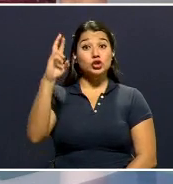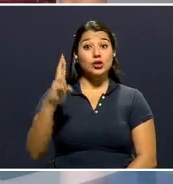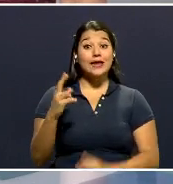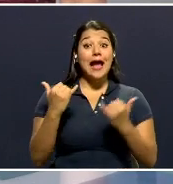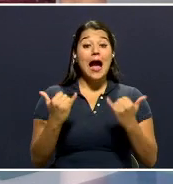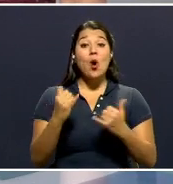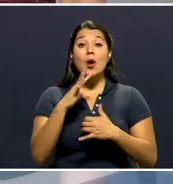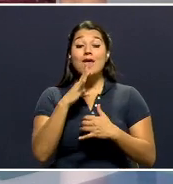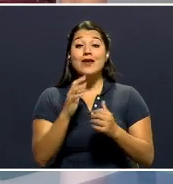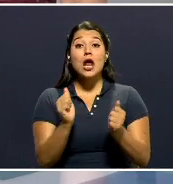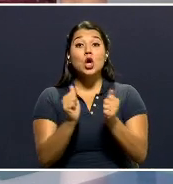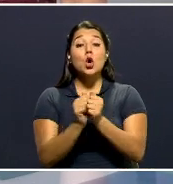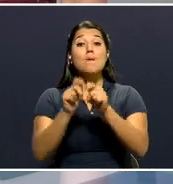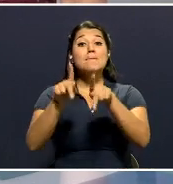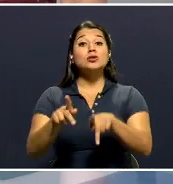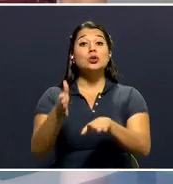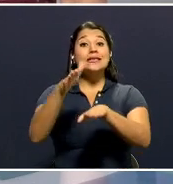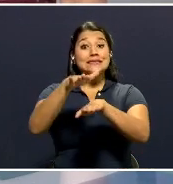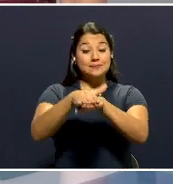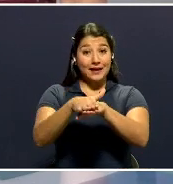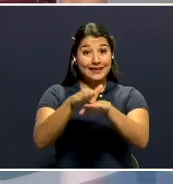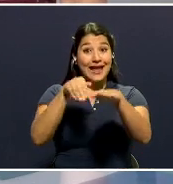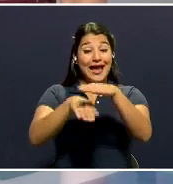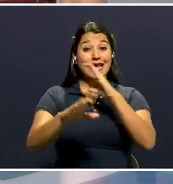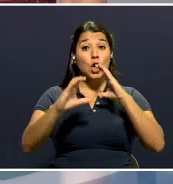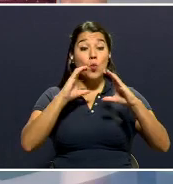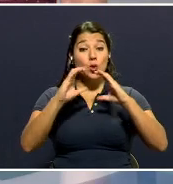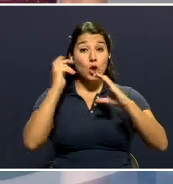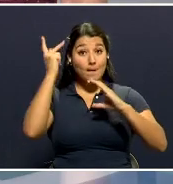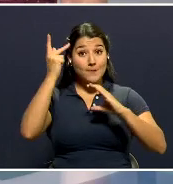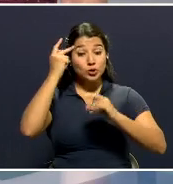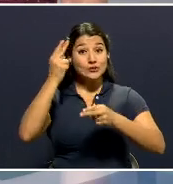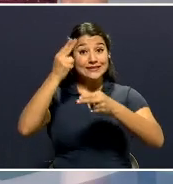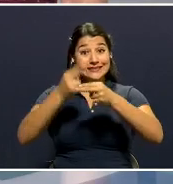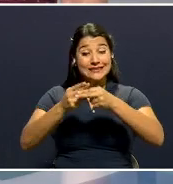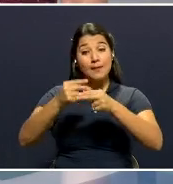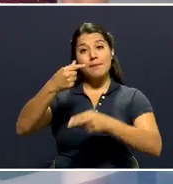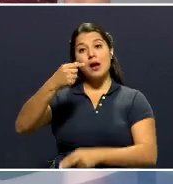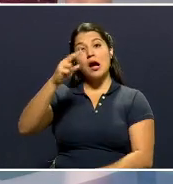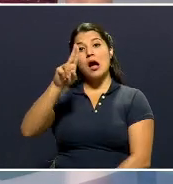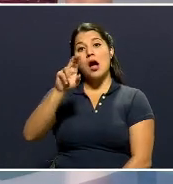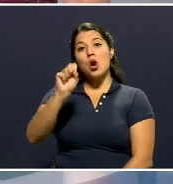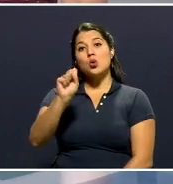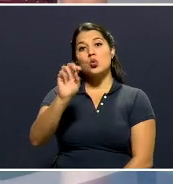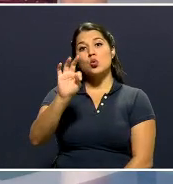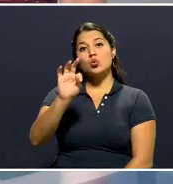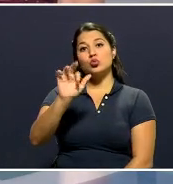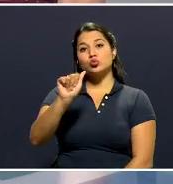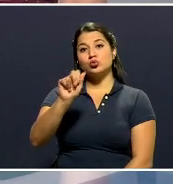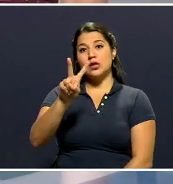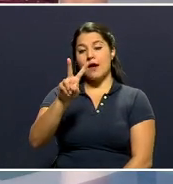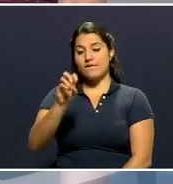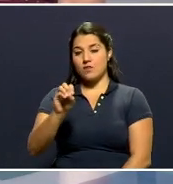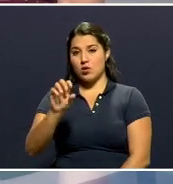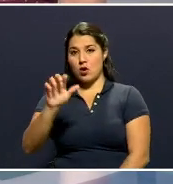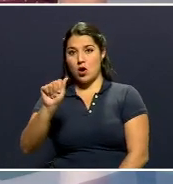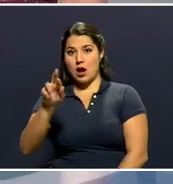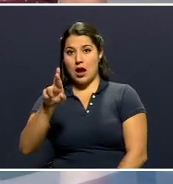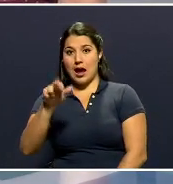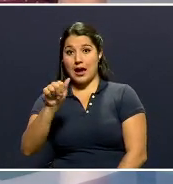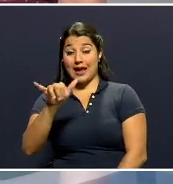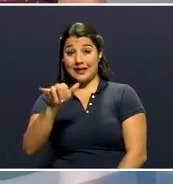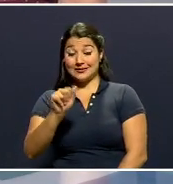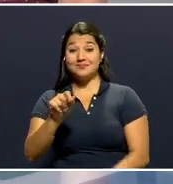el especialista en comunicación política, Gustavo Araya, y va a estar también en el set, en